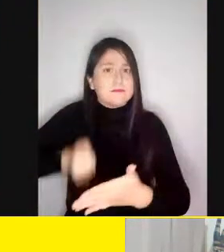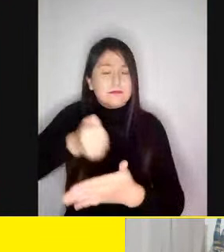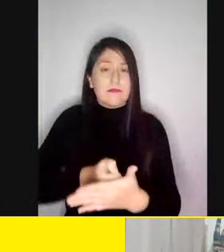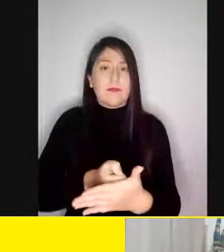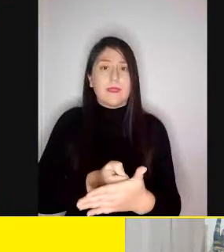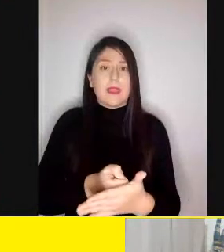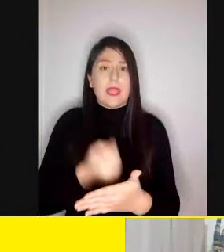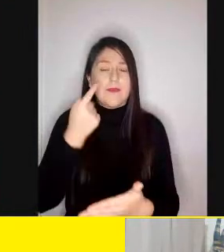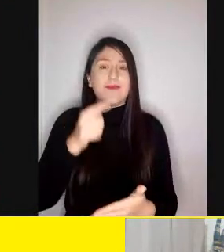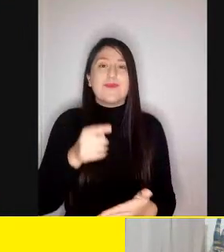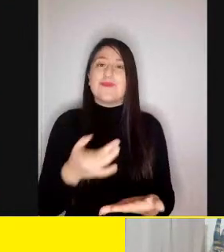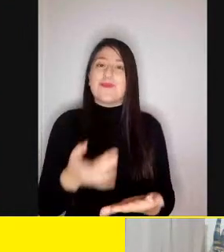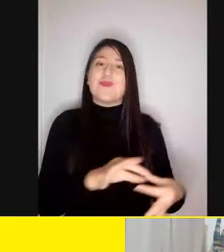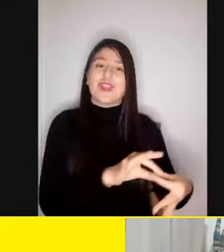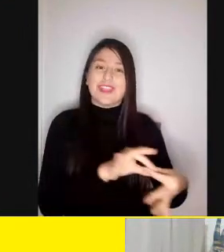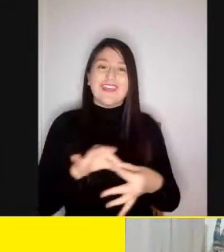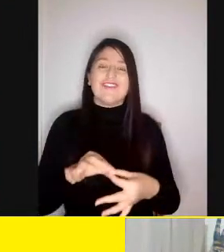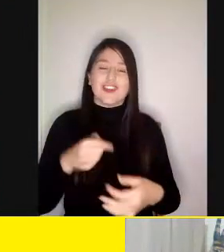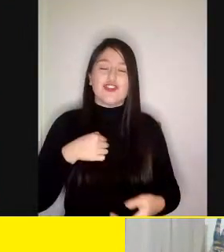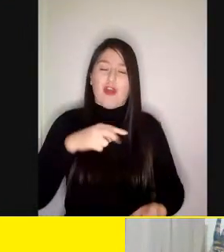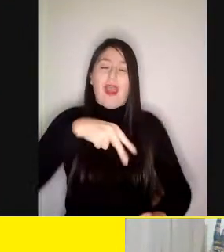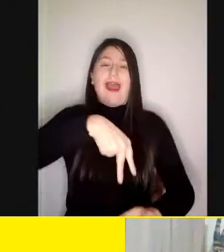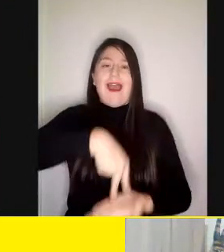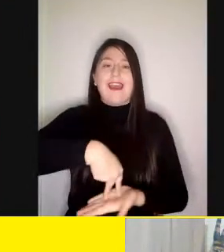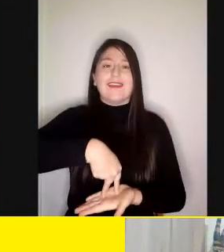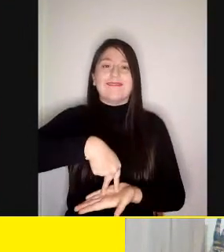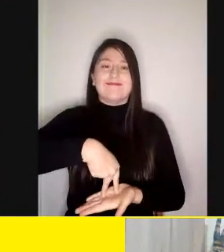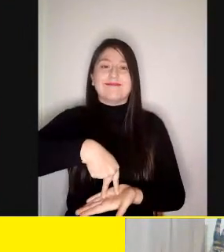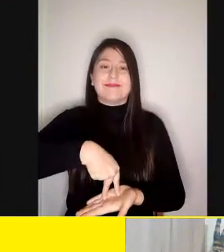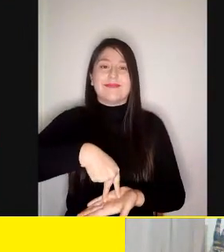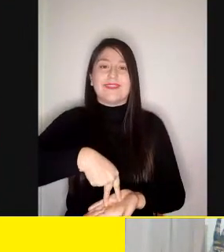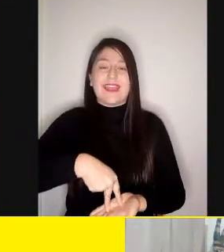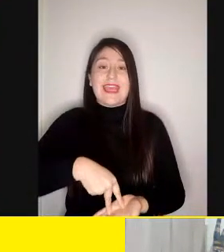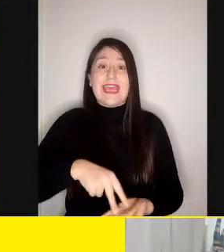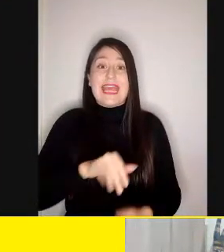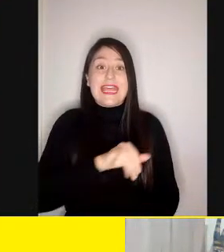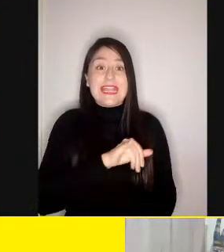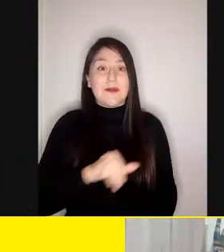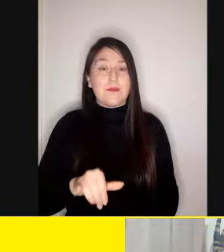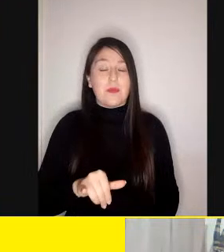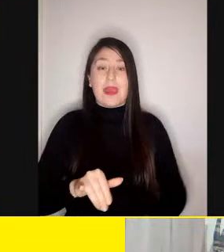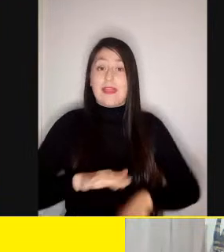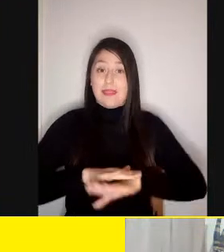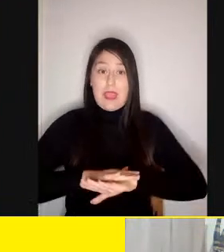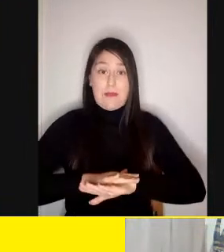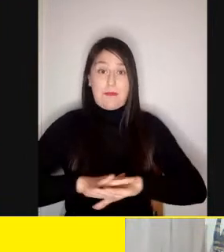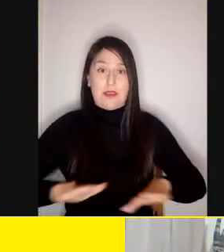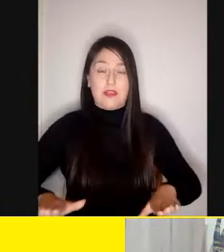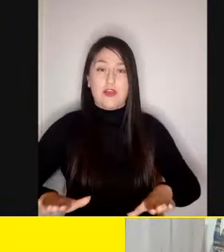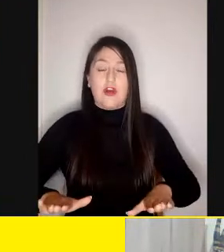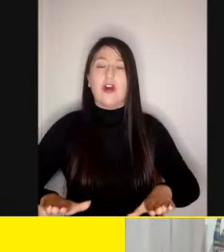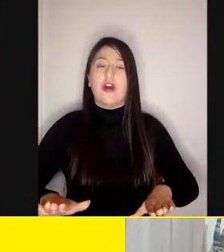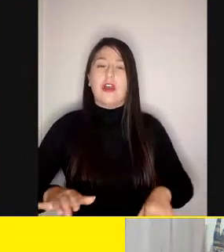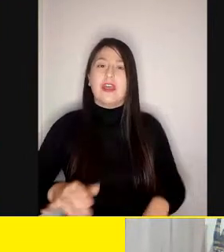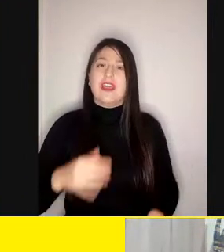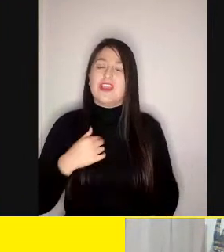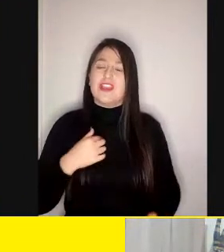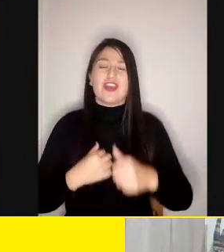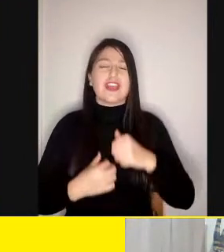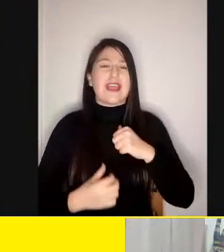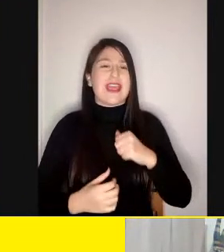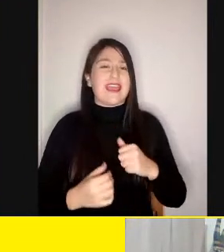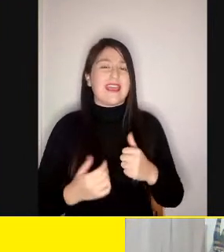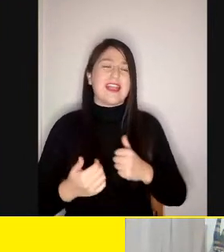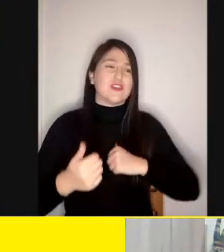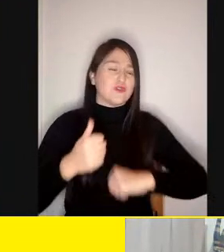eso. Y creo que después de salir de allí y comenzar a ver los sufrimientos de otra gente, no necesariamente